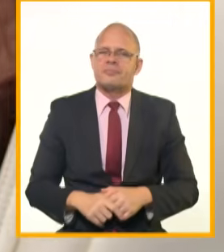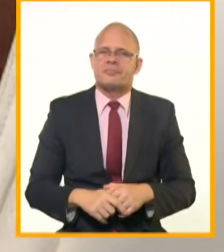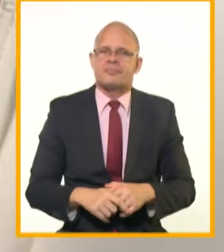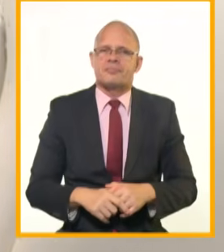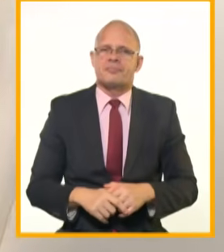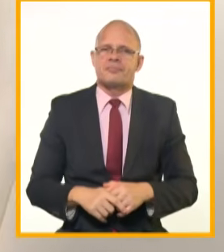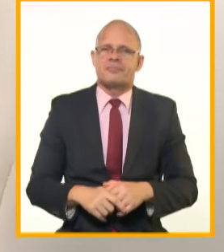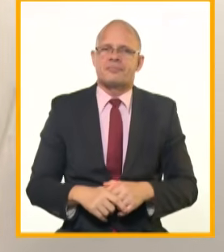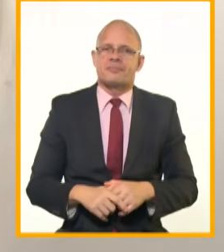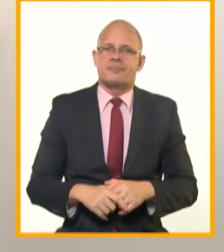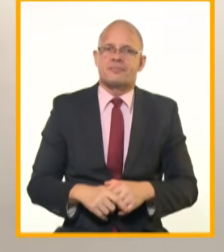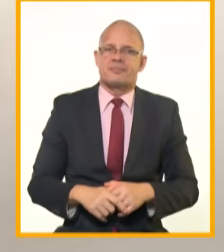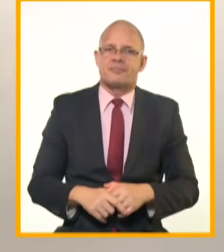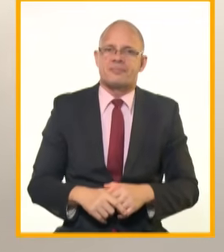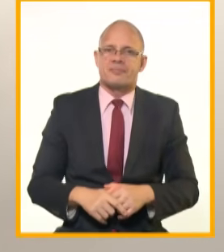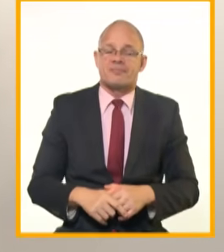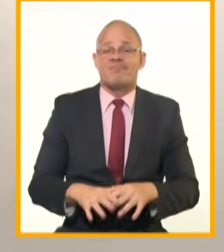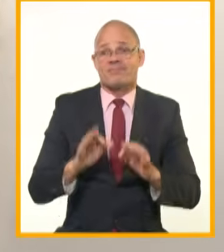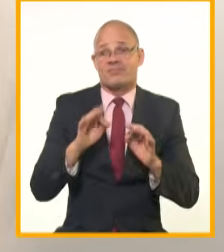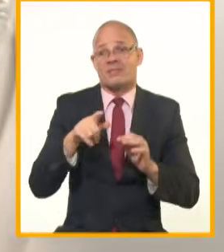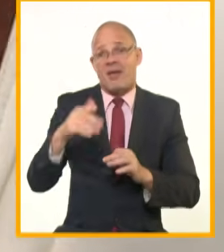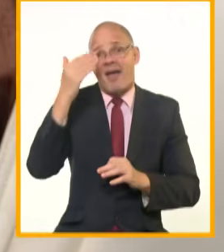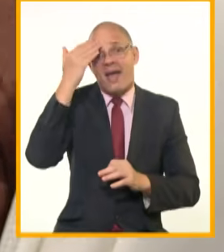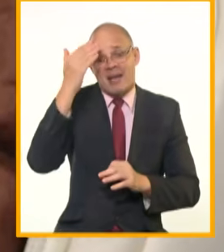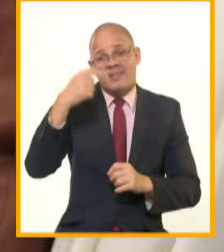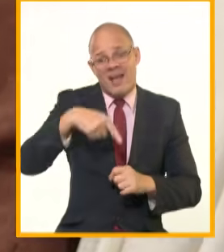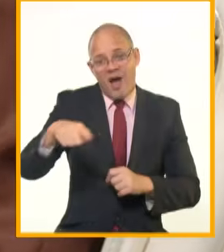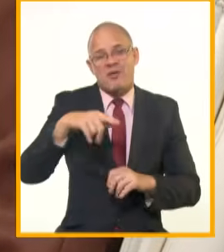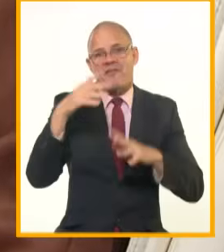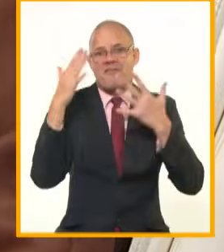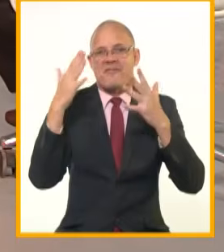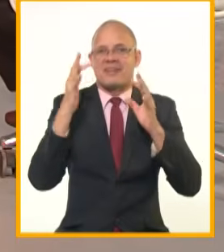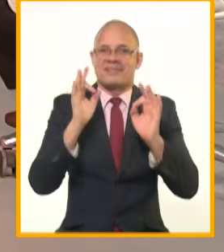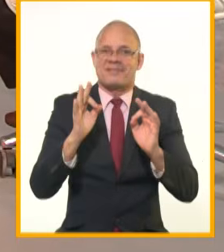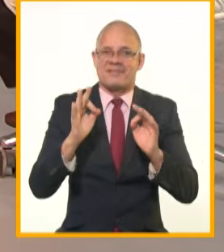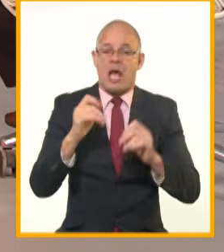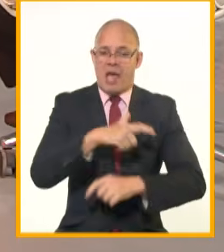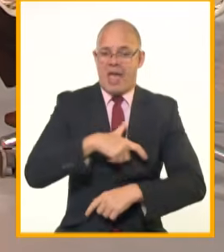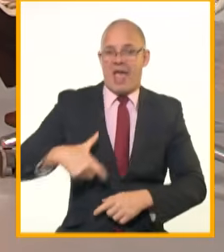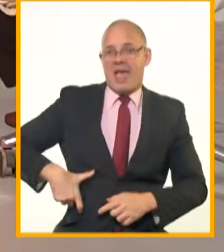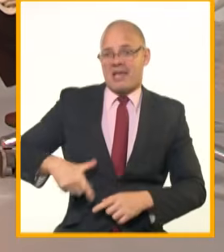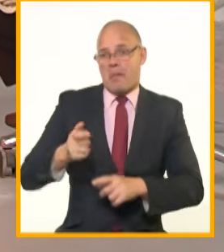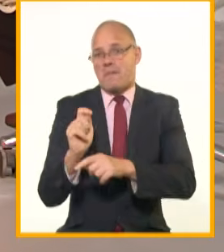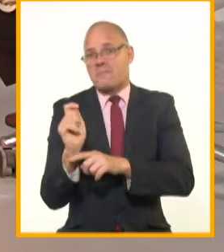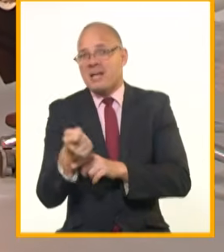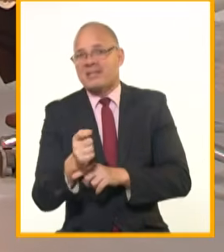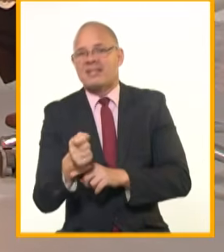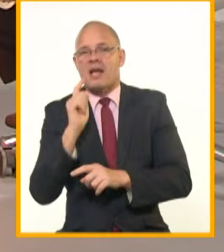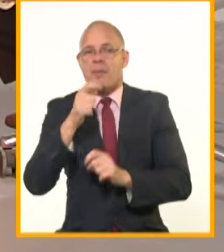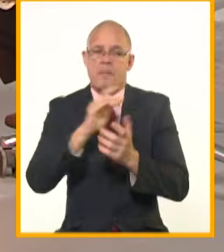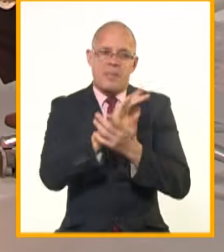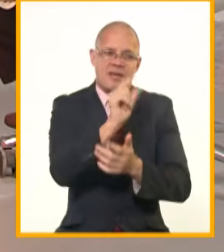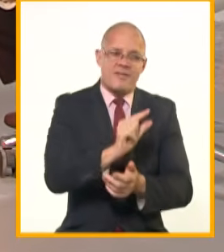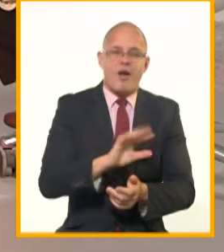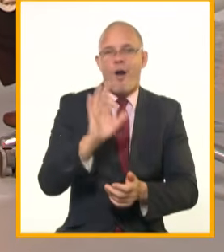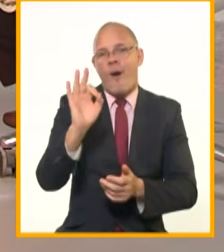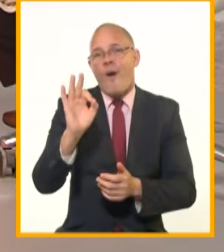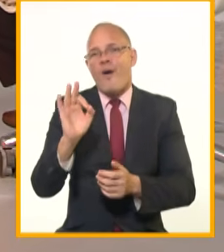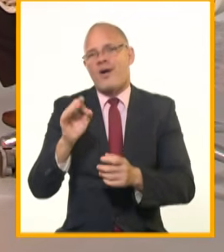son contribuciones al festejo de las dos provincias, los equipos de pelota que atraen a muchas personas, pues